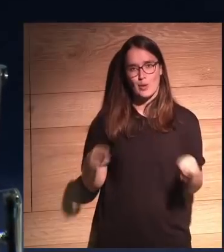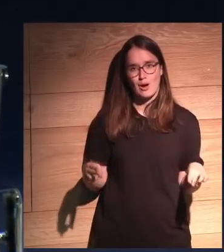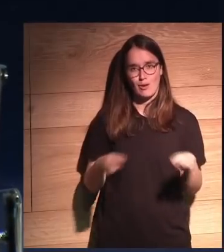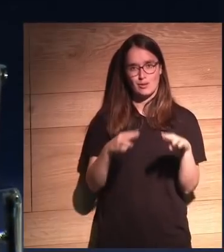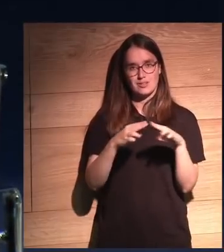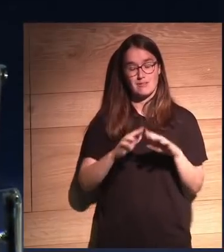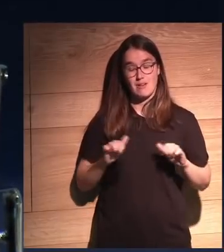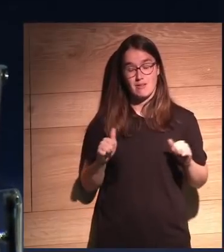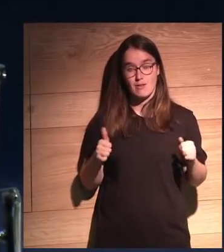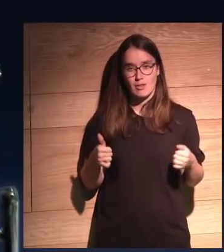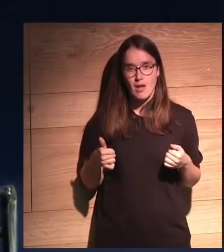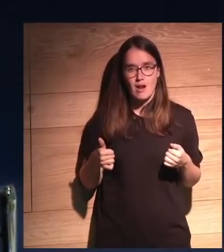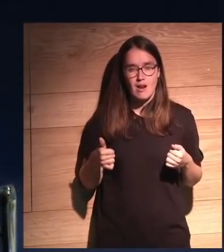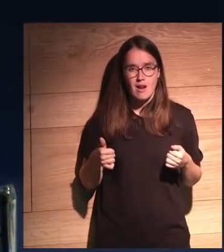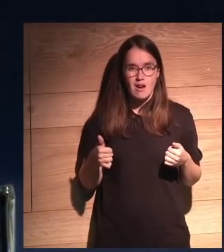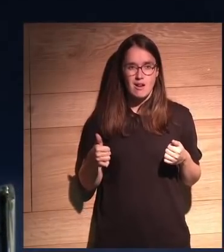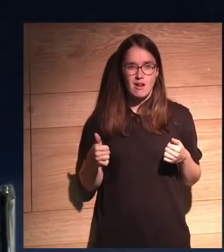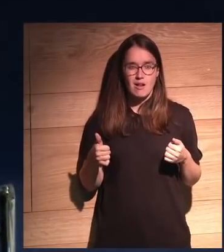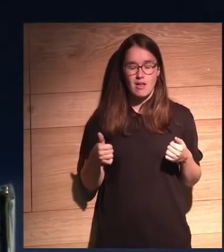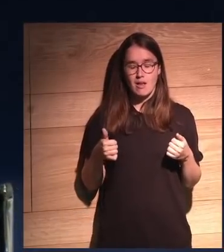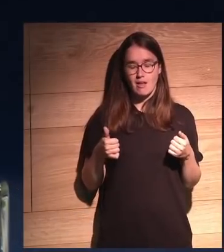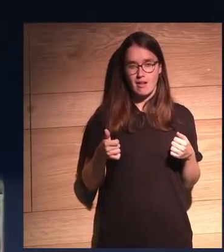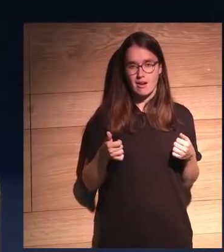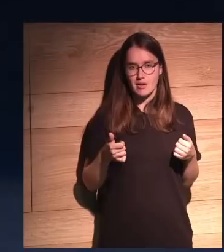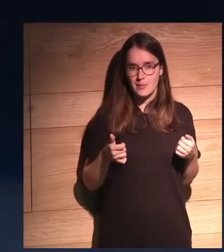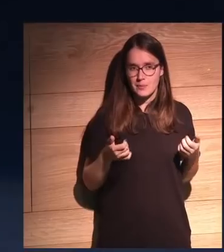parisina inicial, de la bohemia,